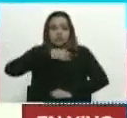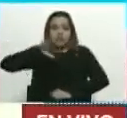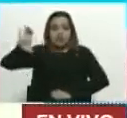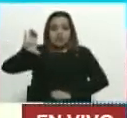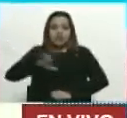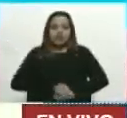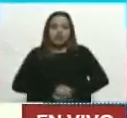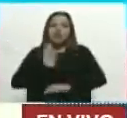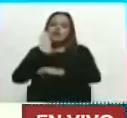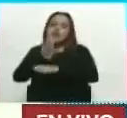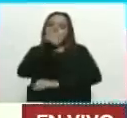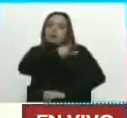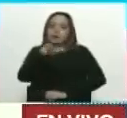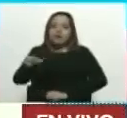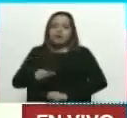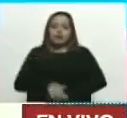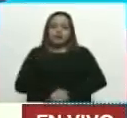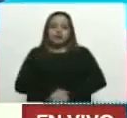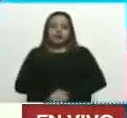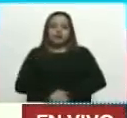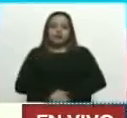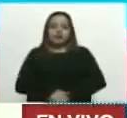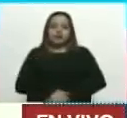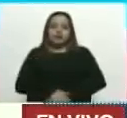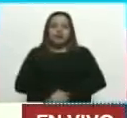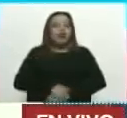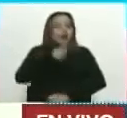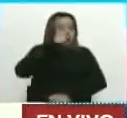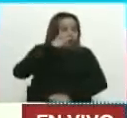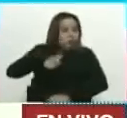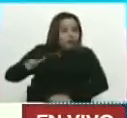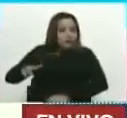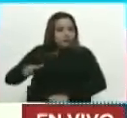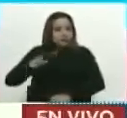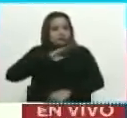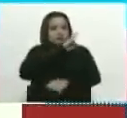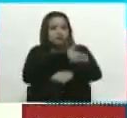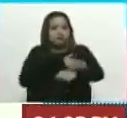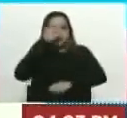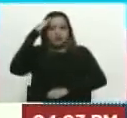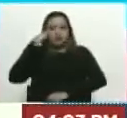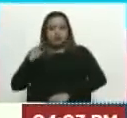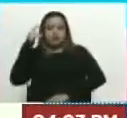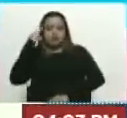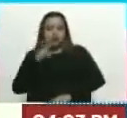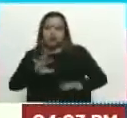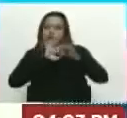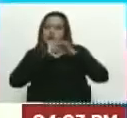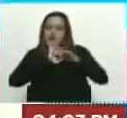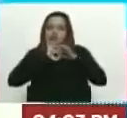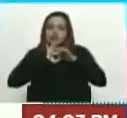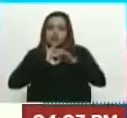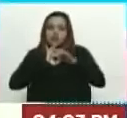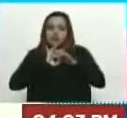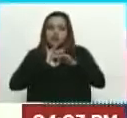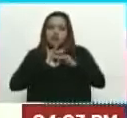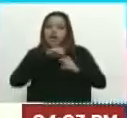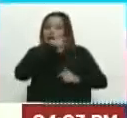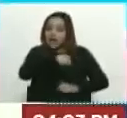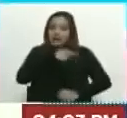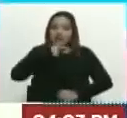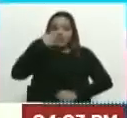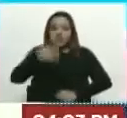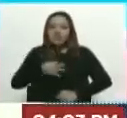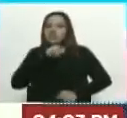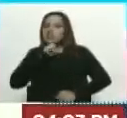y proteger al pueblo. Así que pueblo, Fuerza Armada, unidos, es el secreto y